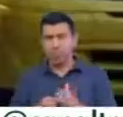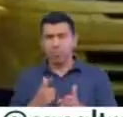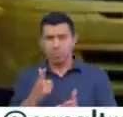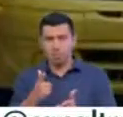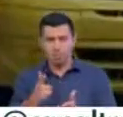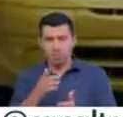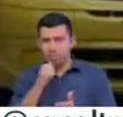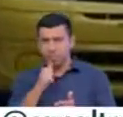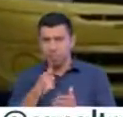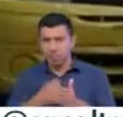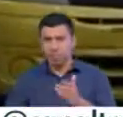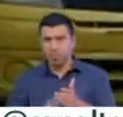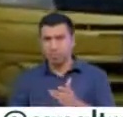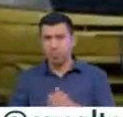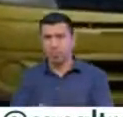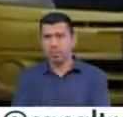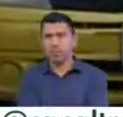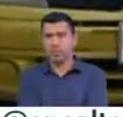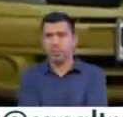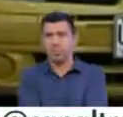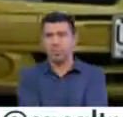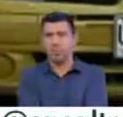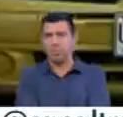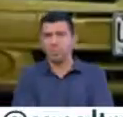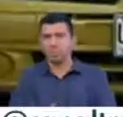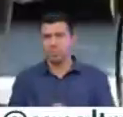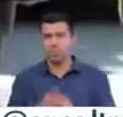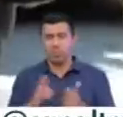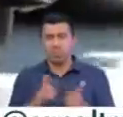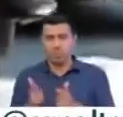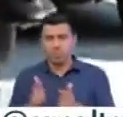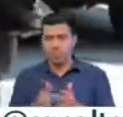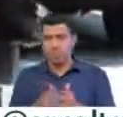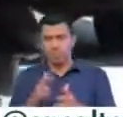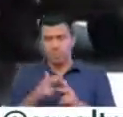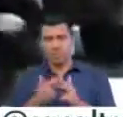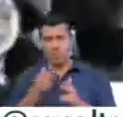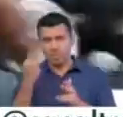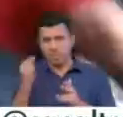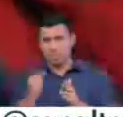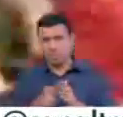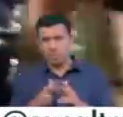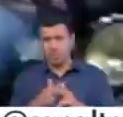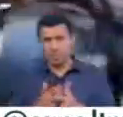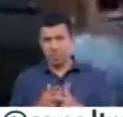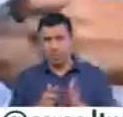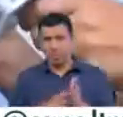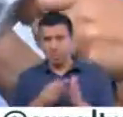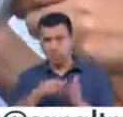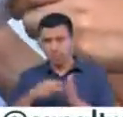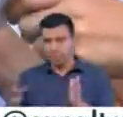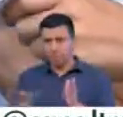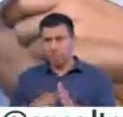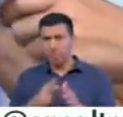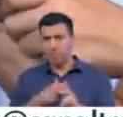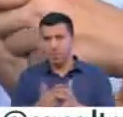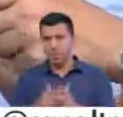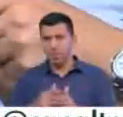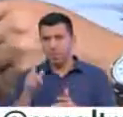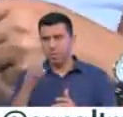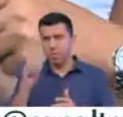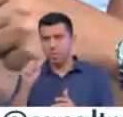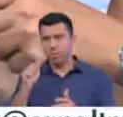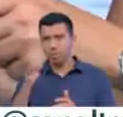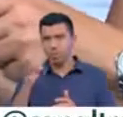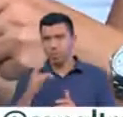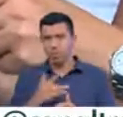no tener comparendos, como por ejemplo tener al día la revisión técnico-mecánica, el SOA, todo lo que rige la ley, con el mayor gusto se